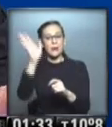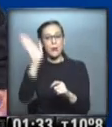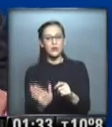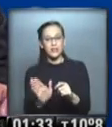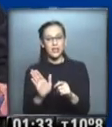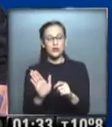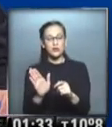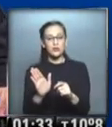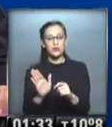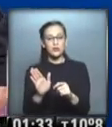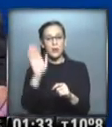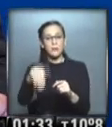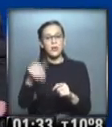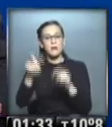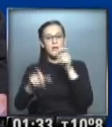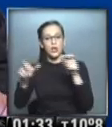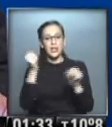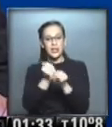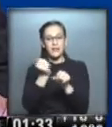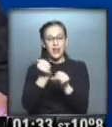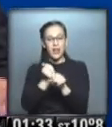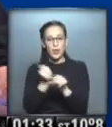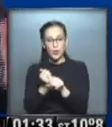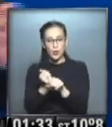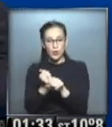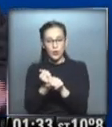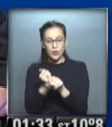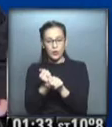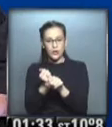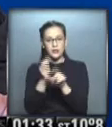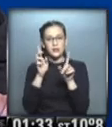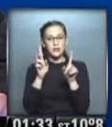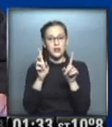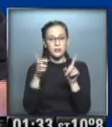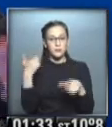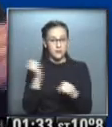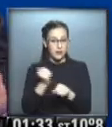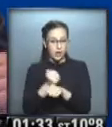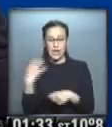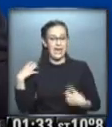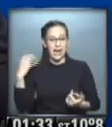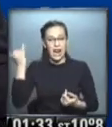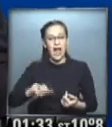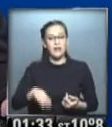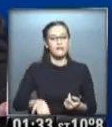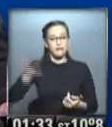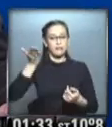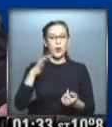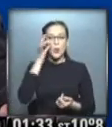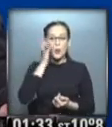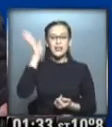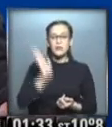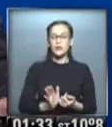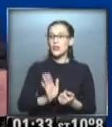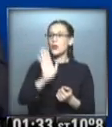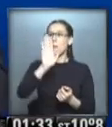a los trabajadores de la Patagonia y también, digo, para los trabajadores en general, hay una suba del 20% en el mínimo